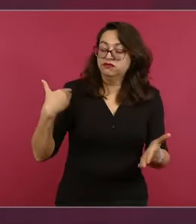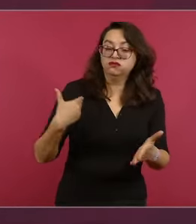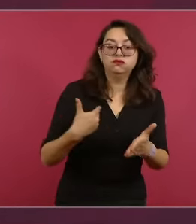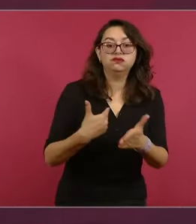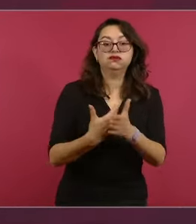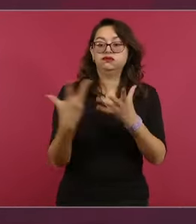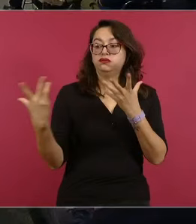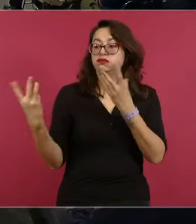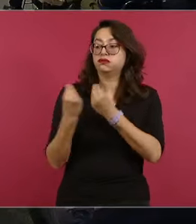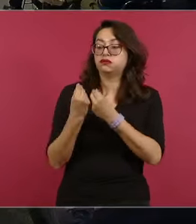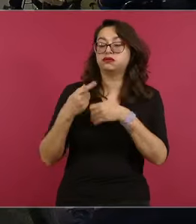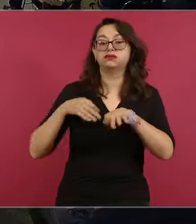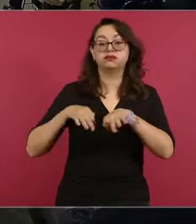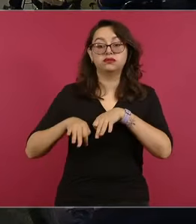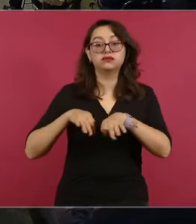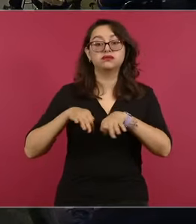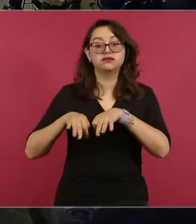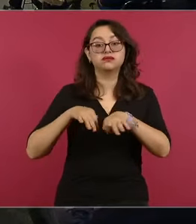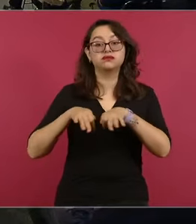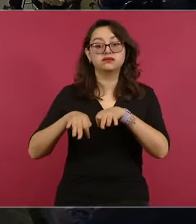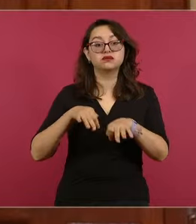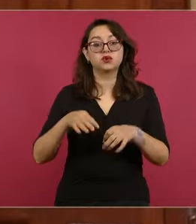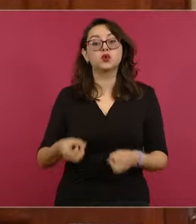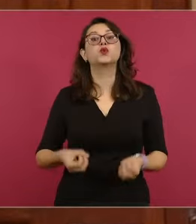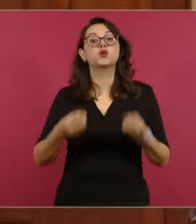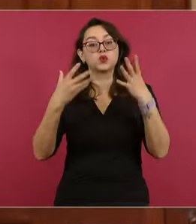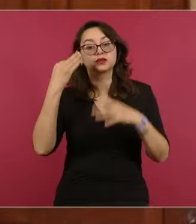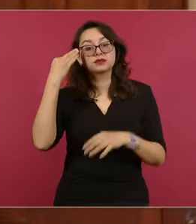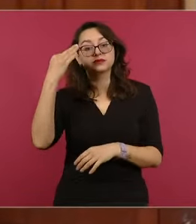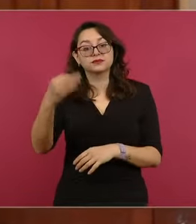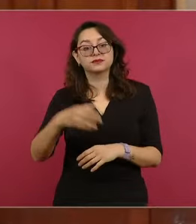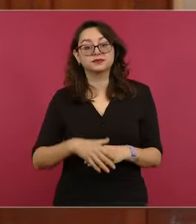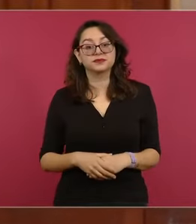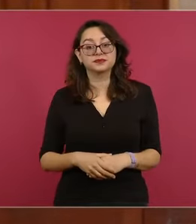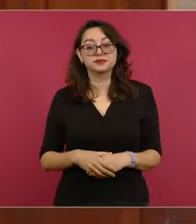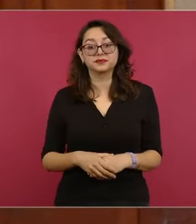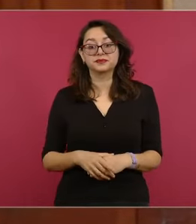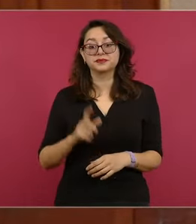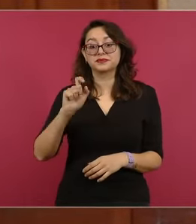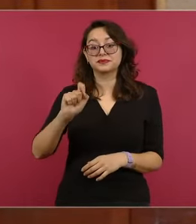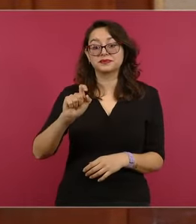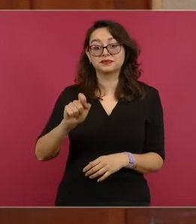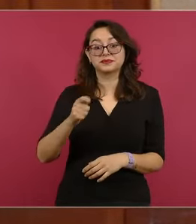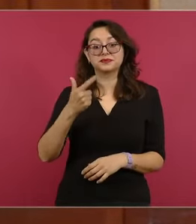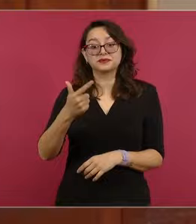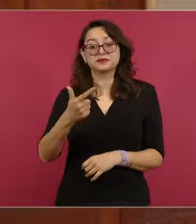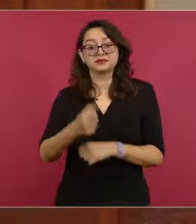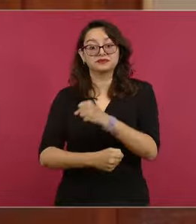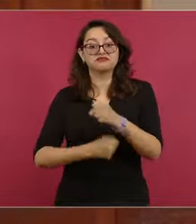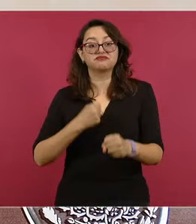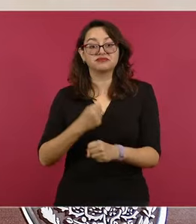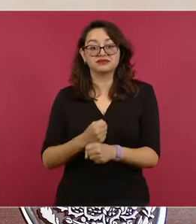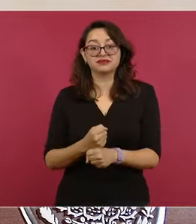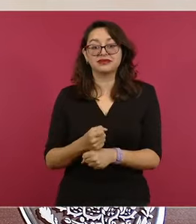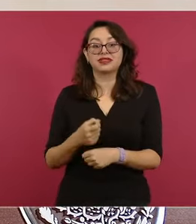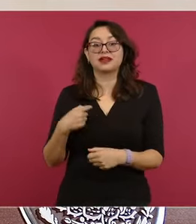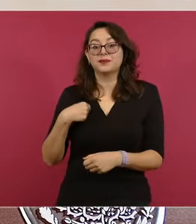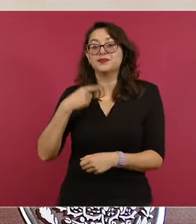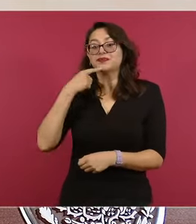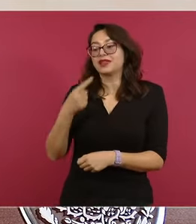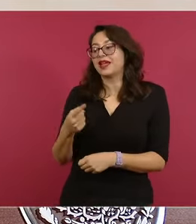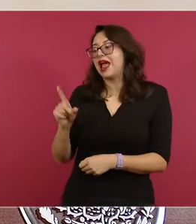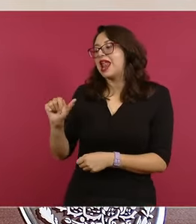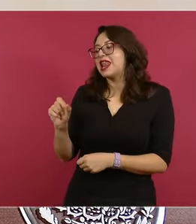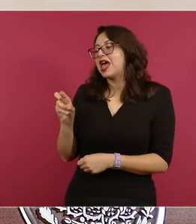1995, 96. ¿Cuánto tiempo? Ya 27 años. ¿Va? 27 años. 27, si es que le decían Laurita, yo todavía le digo, y ya no.